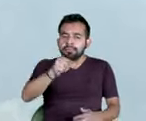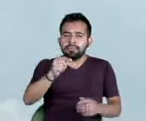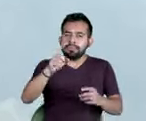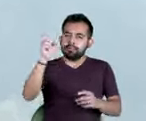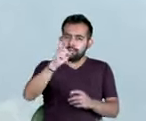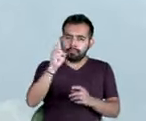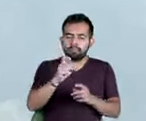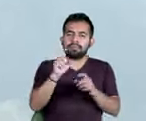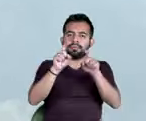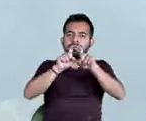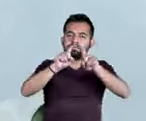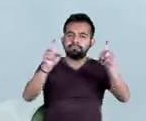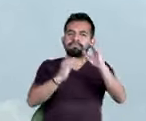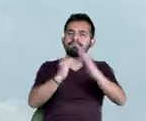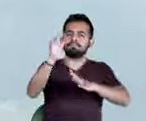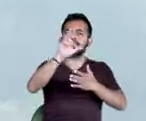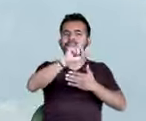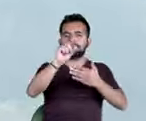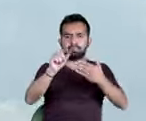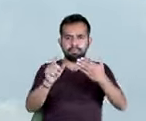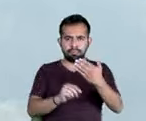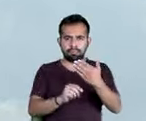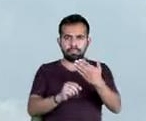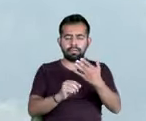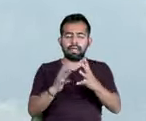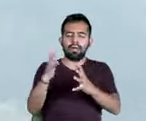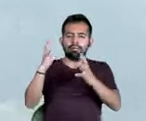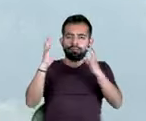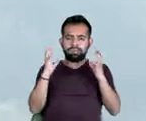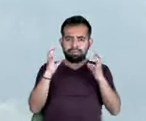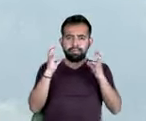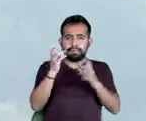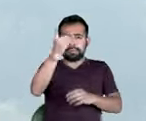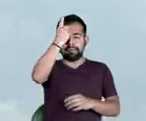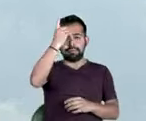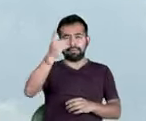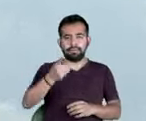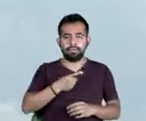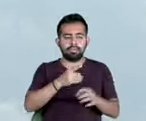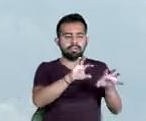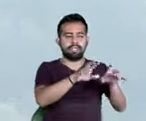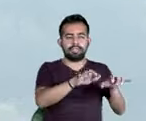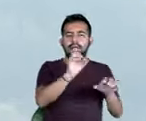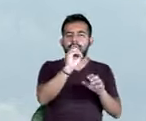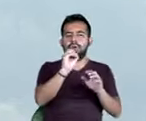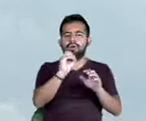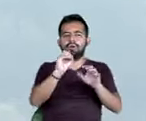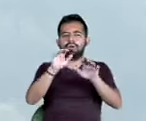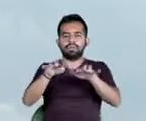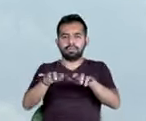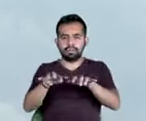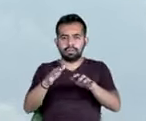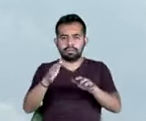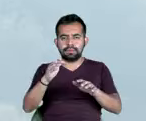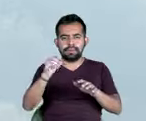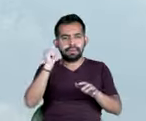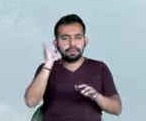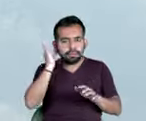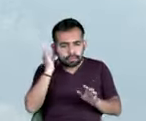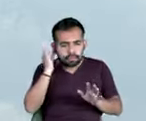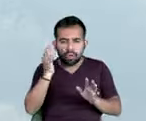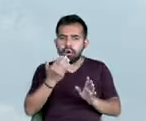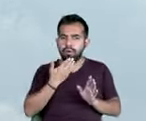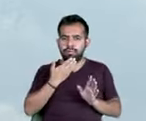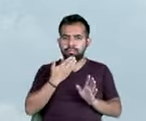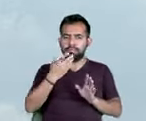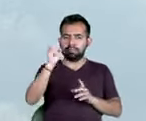empresa, por más presupuesto que tenga más peso, ¿no es cierto?, de decisión que el secretario o la secretaria. No puede ser que haya una empresa municipal que no